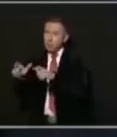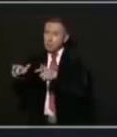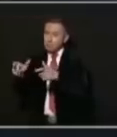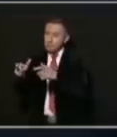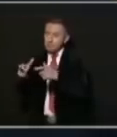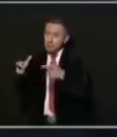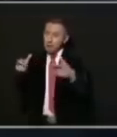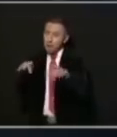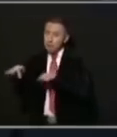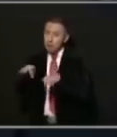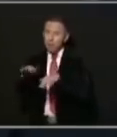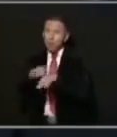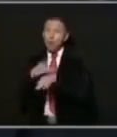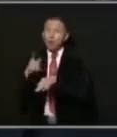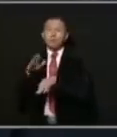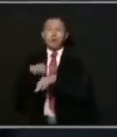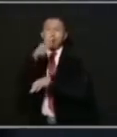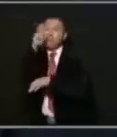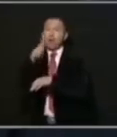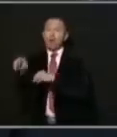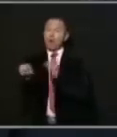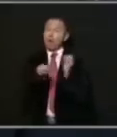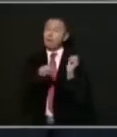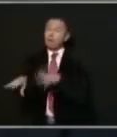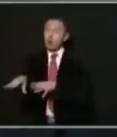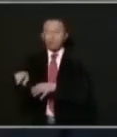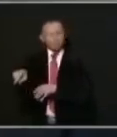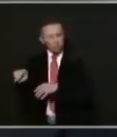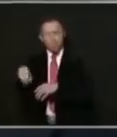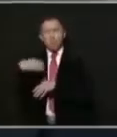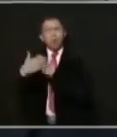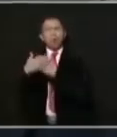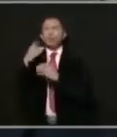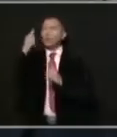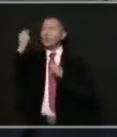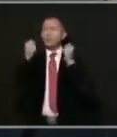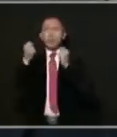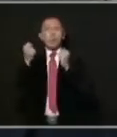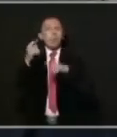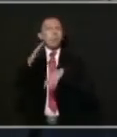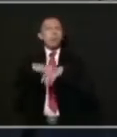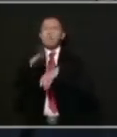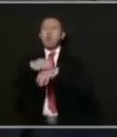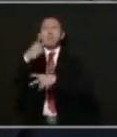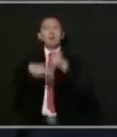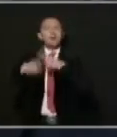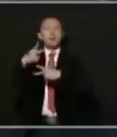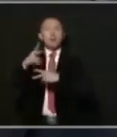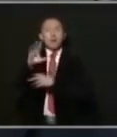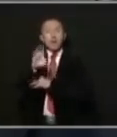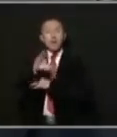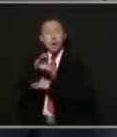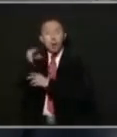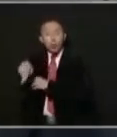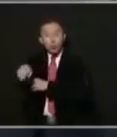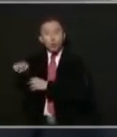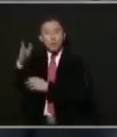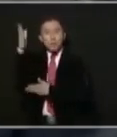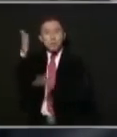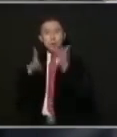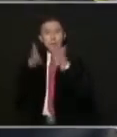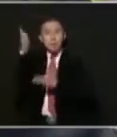Van a llegar muchos turistas, todos los que llegan ahora a Cancún van a poder